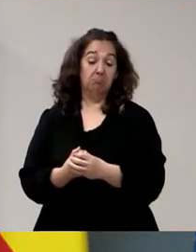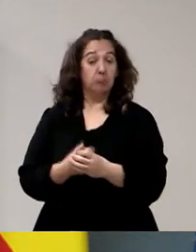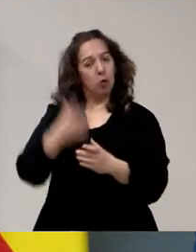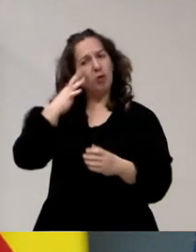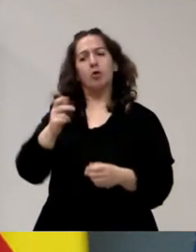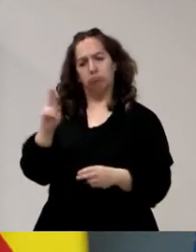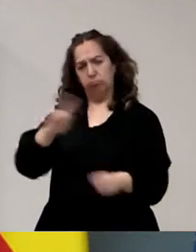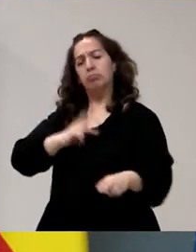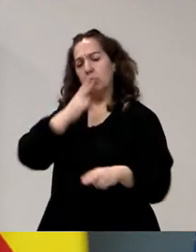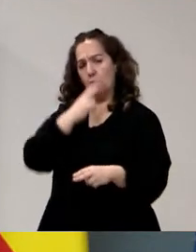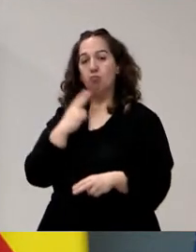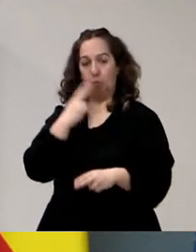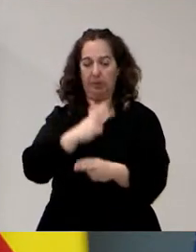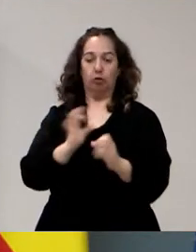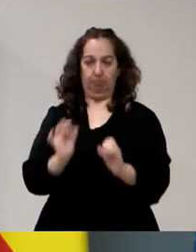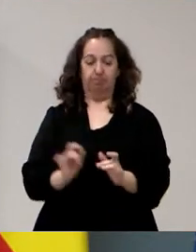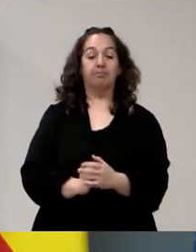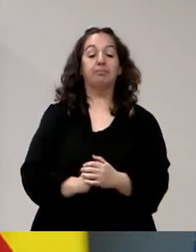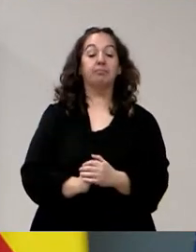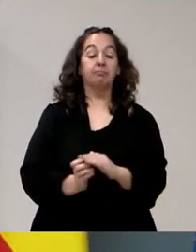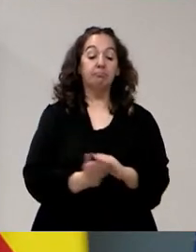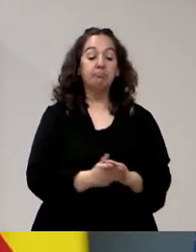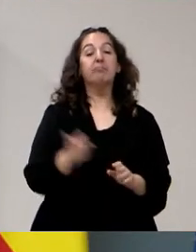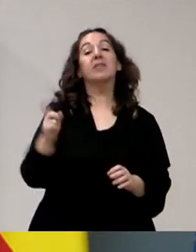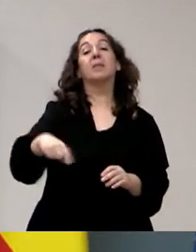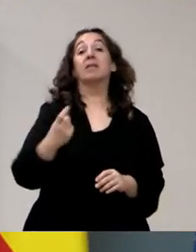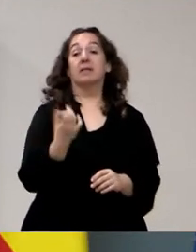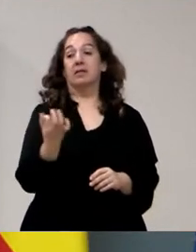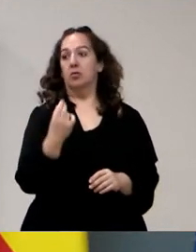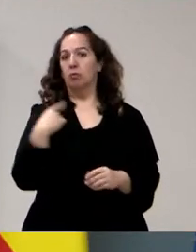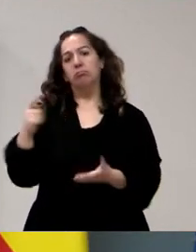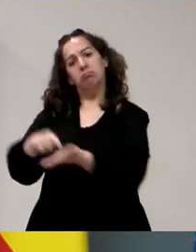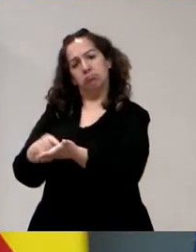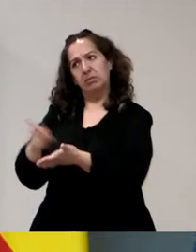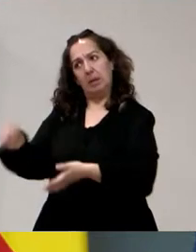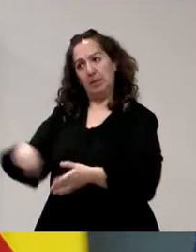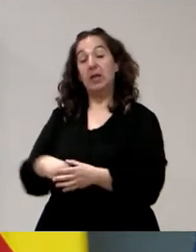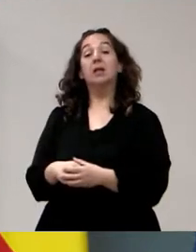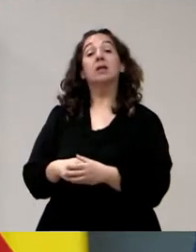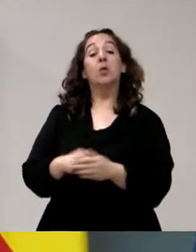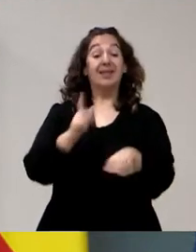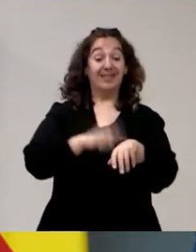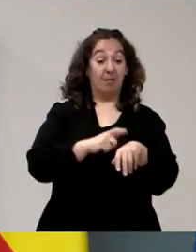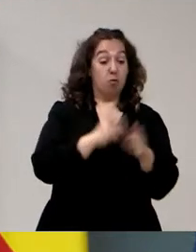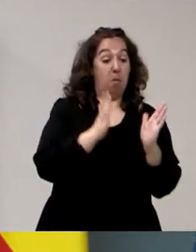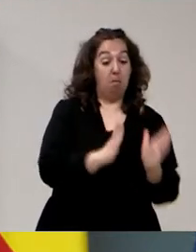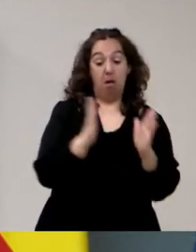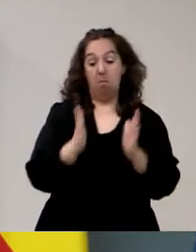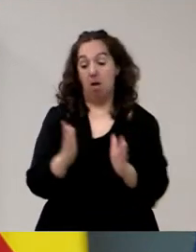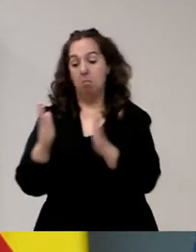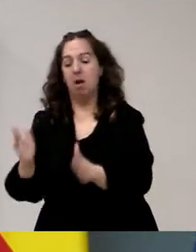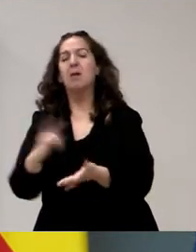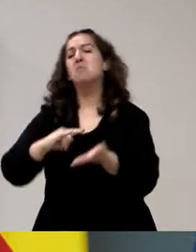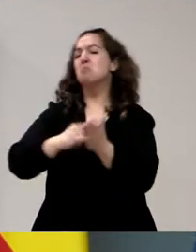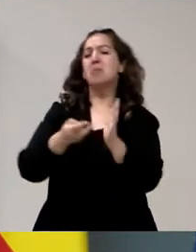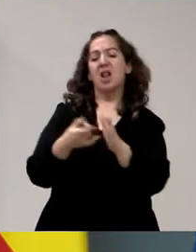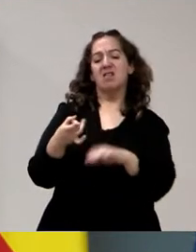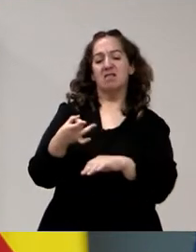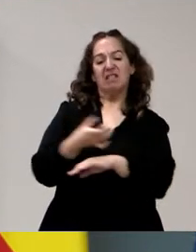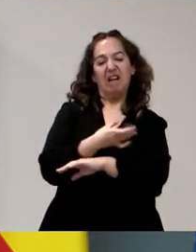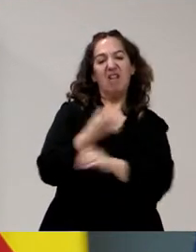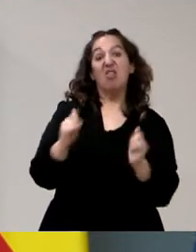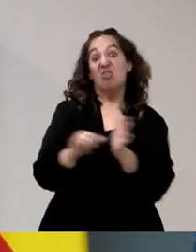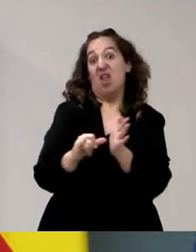ese compromiso eh necesitamos también y así se lo he reclamado un cronograma definitivo del plan de cercanías que